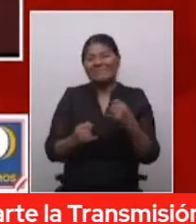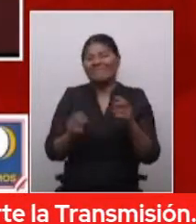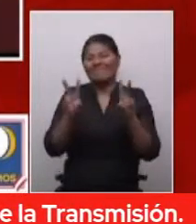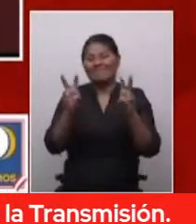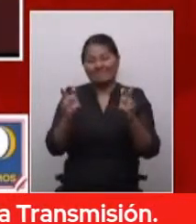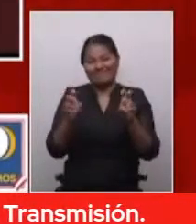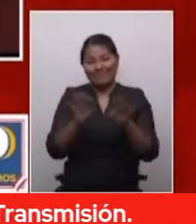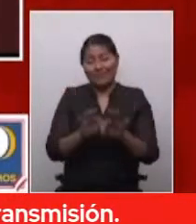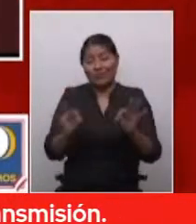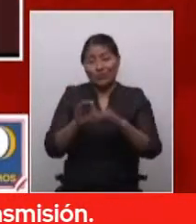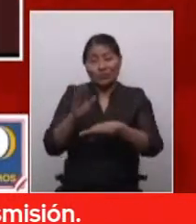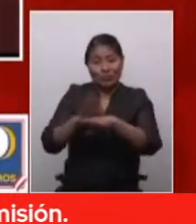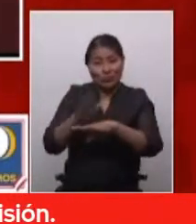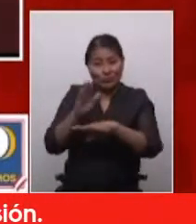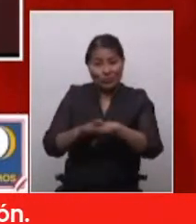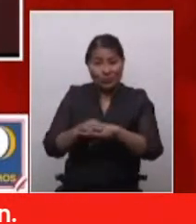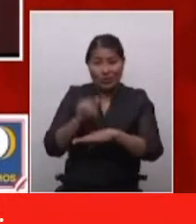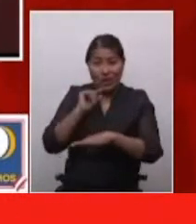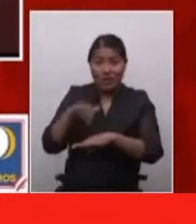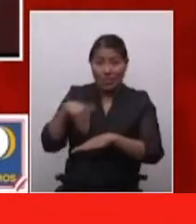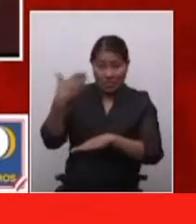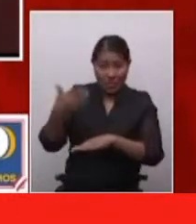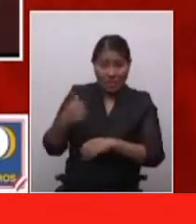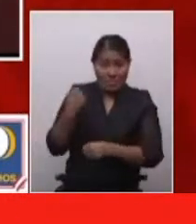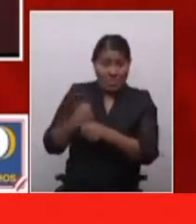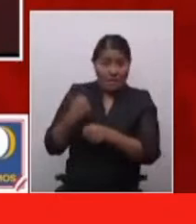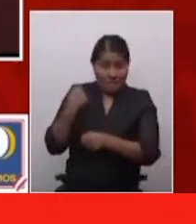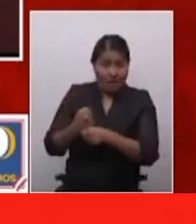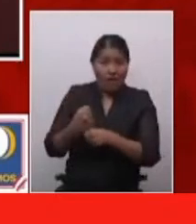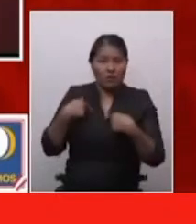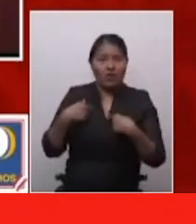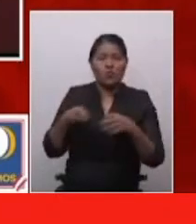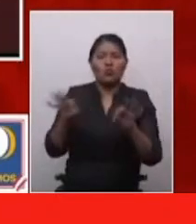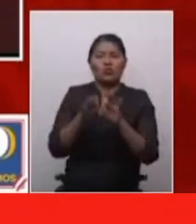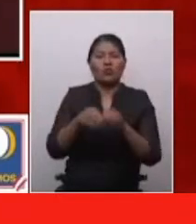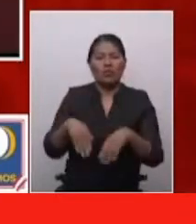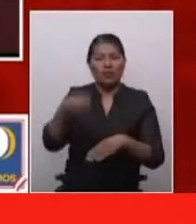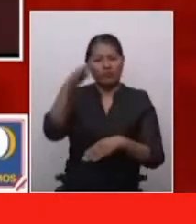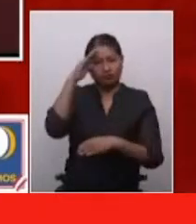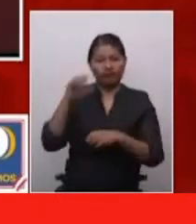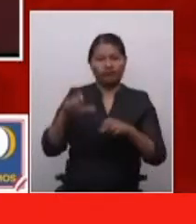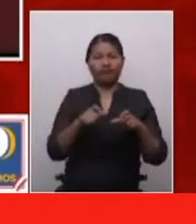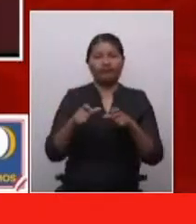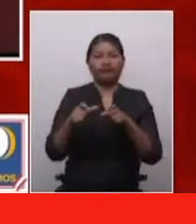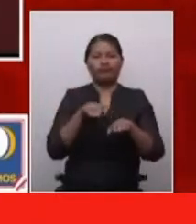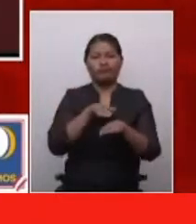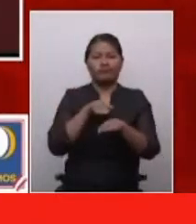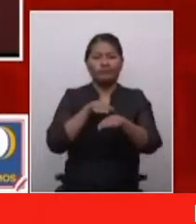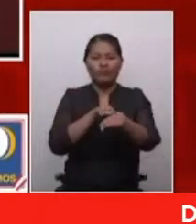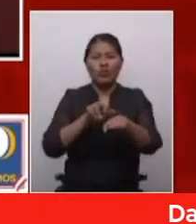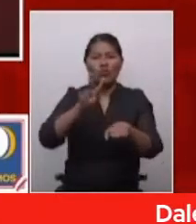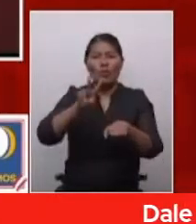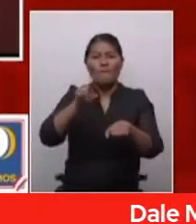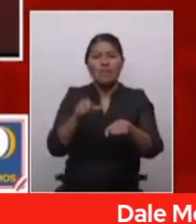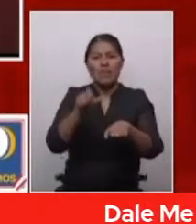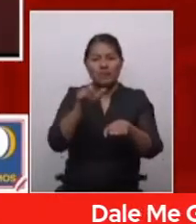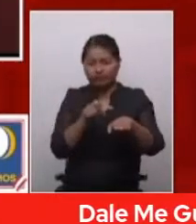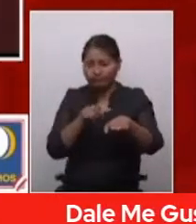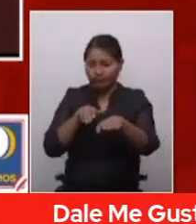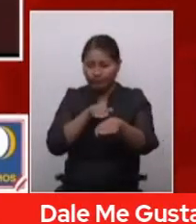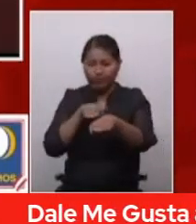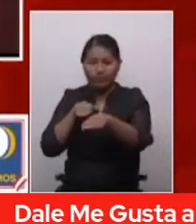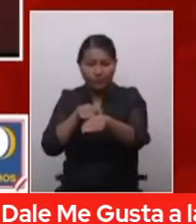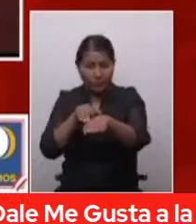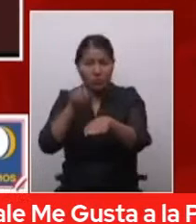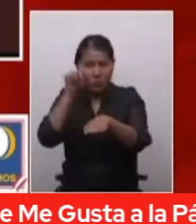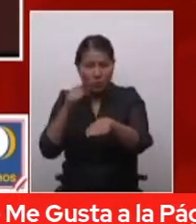mi acción urgente número 3 para el próximo año. Patrullaje permanente con 2.000 patrulleros. La unidad de la Policía